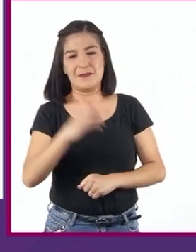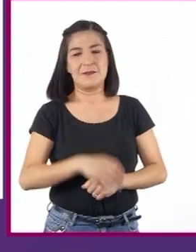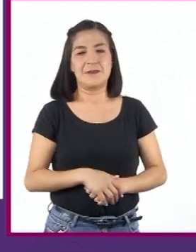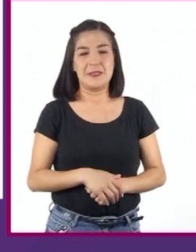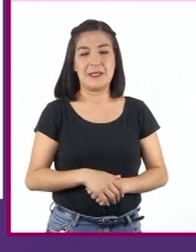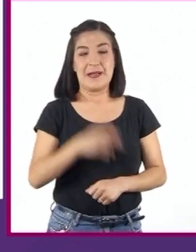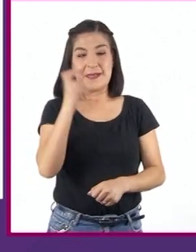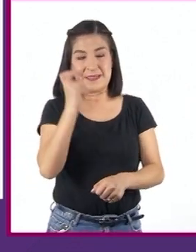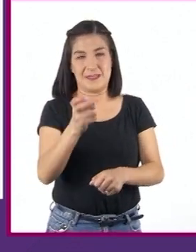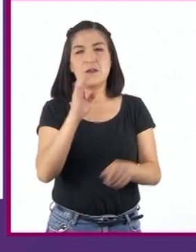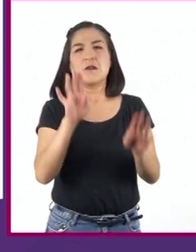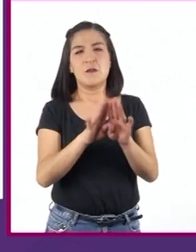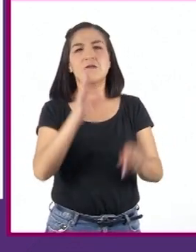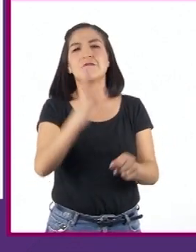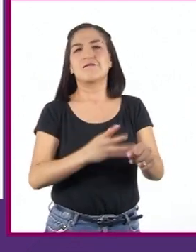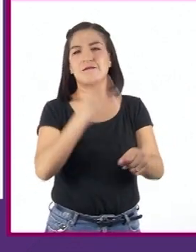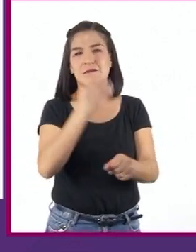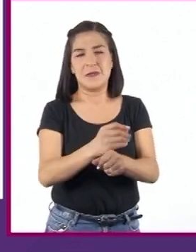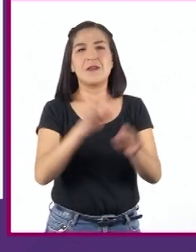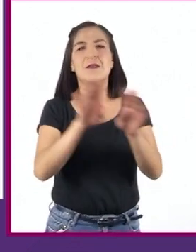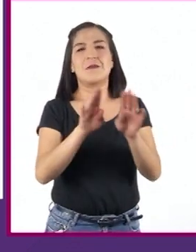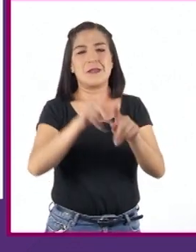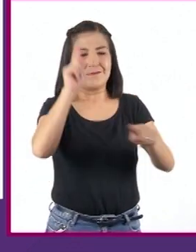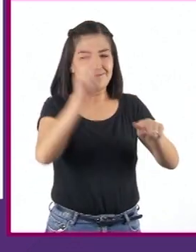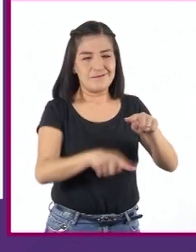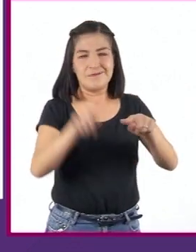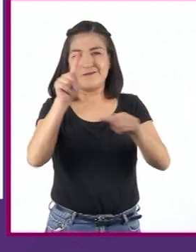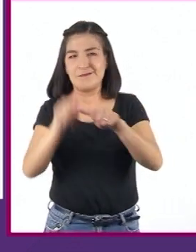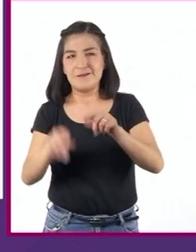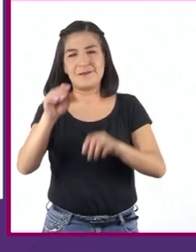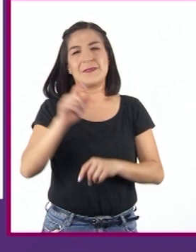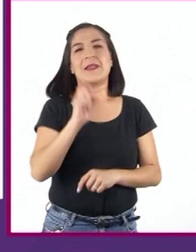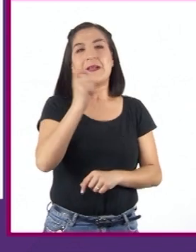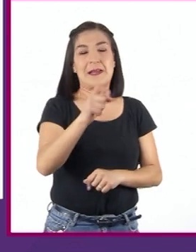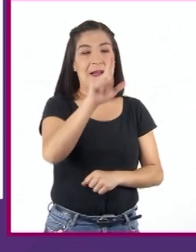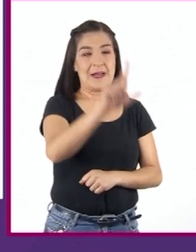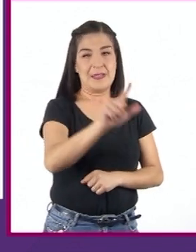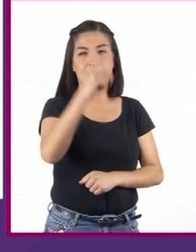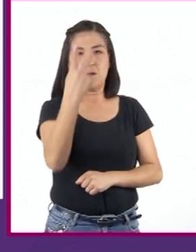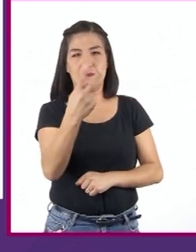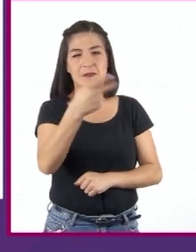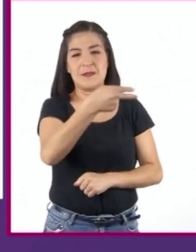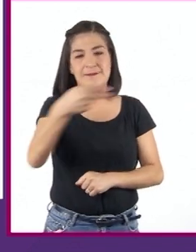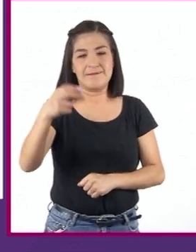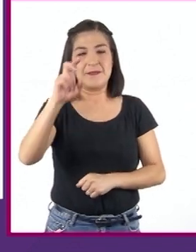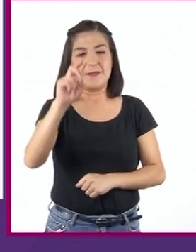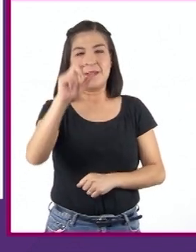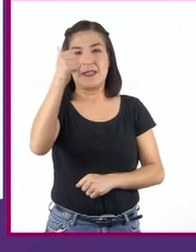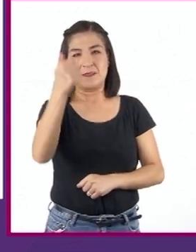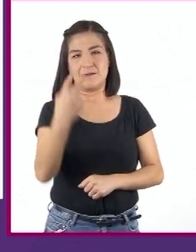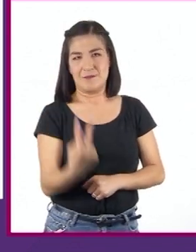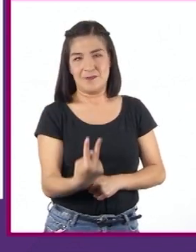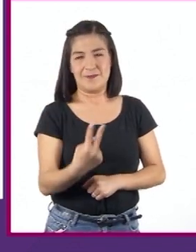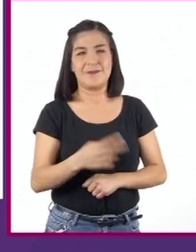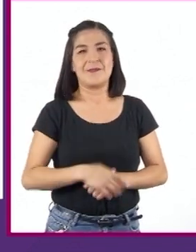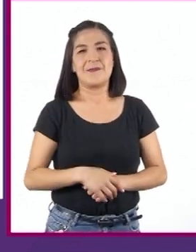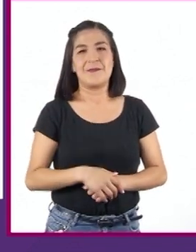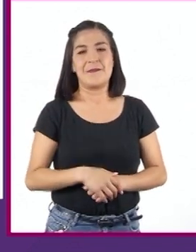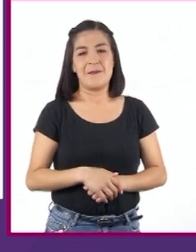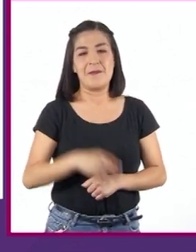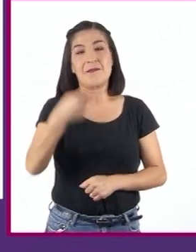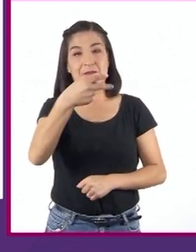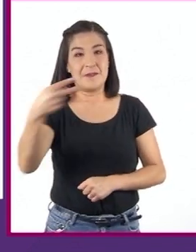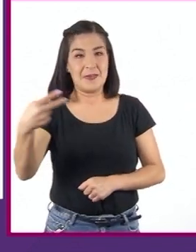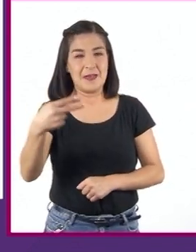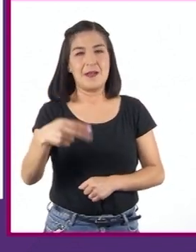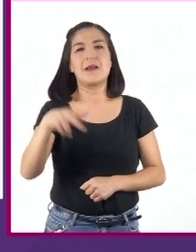de ecuaciones se puede resolver por despeje. L al cuadrado es igual a 36 entre 2, que es